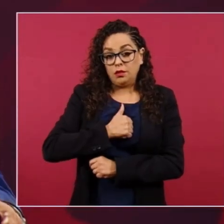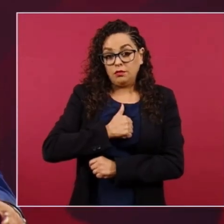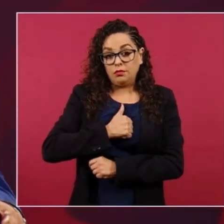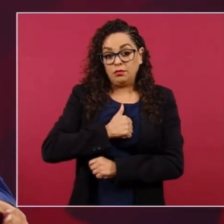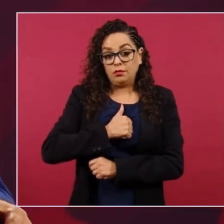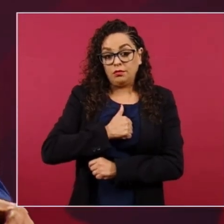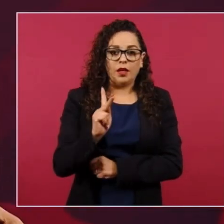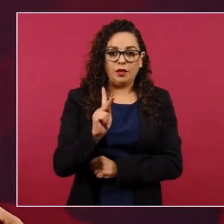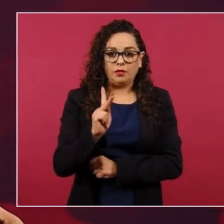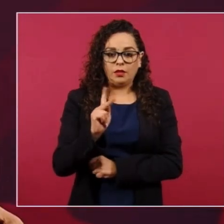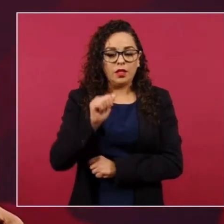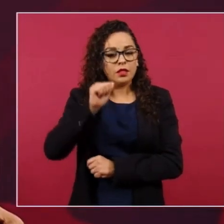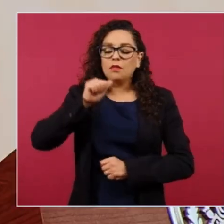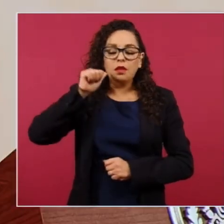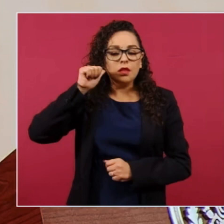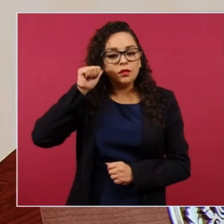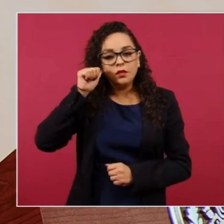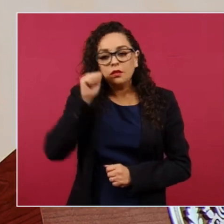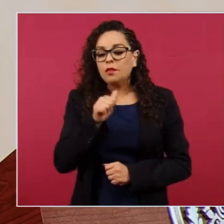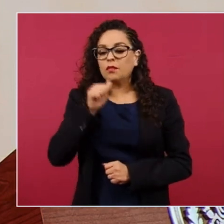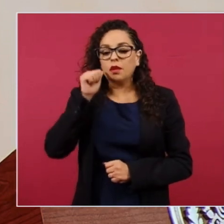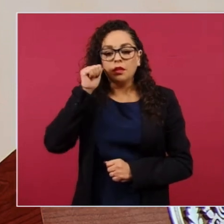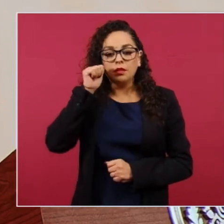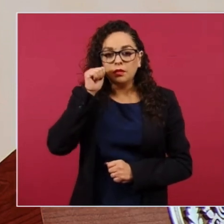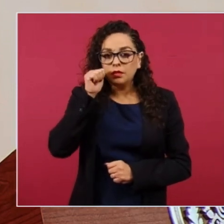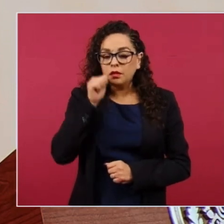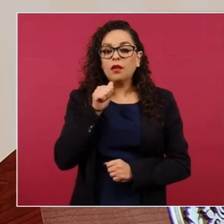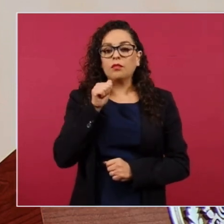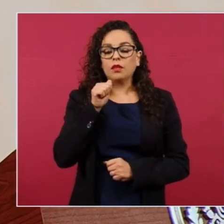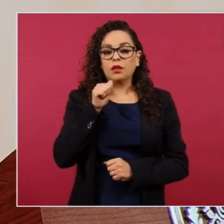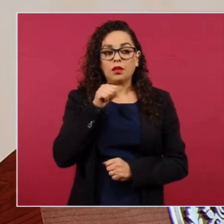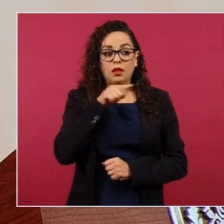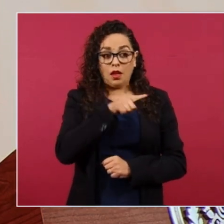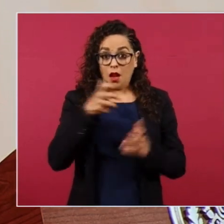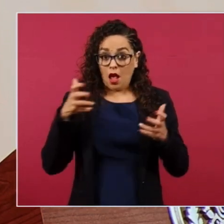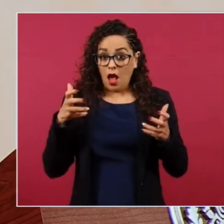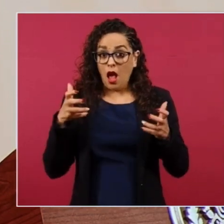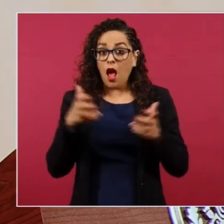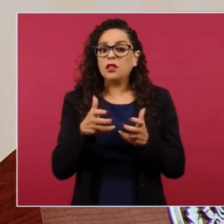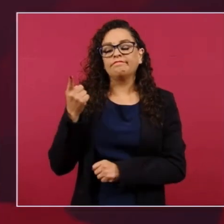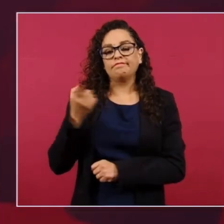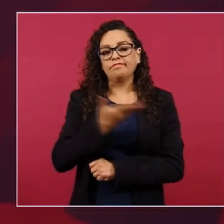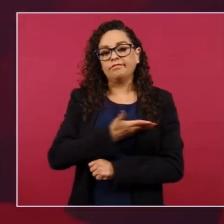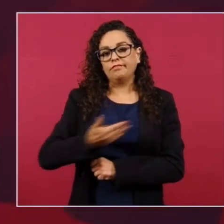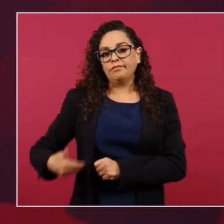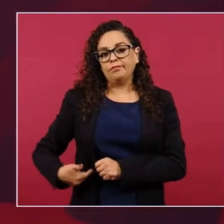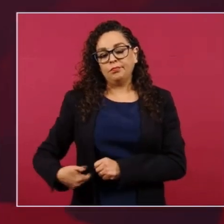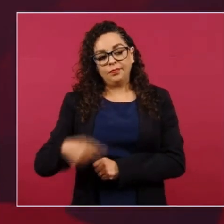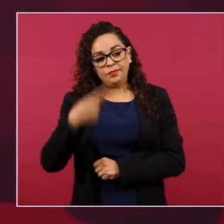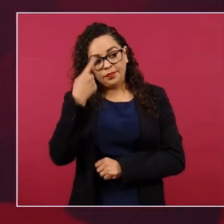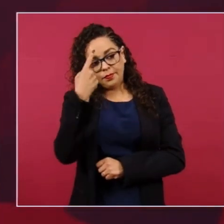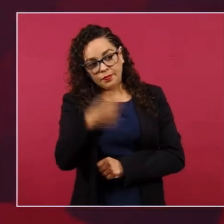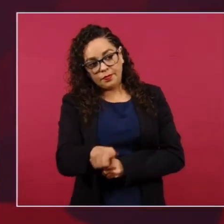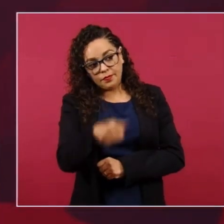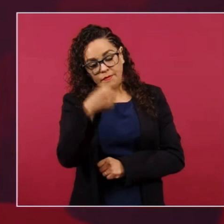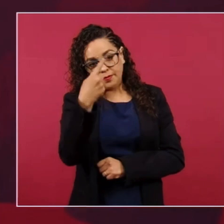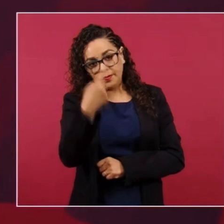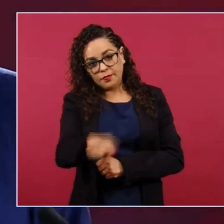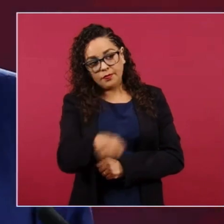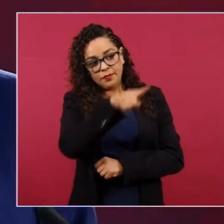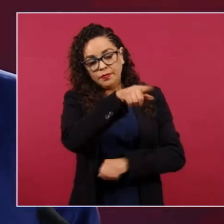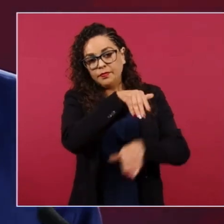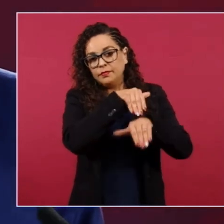que ha actuado siempre recibiendo órdenes de los presidentes, porque no se debe de